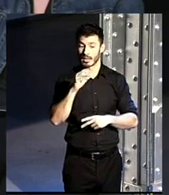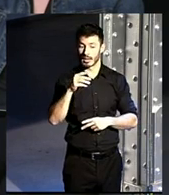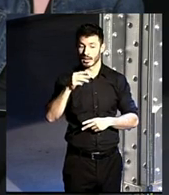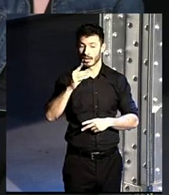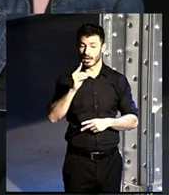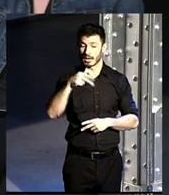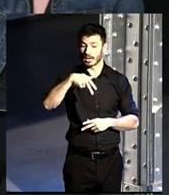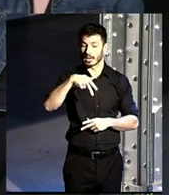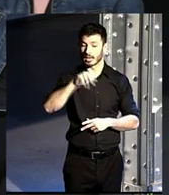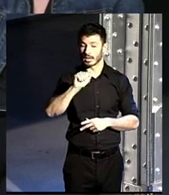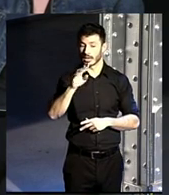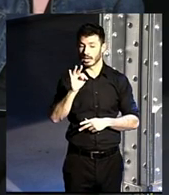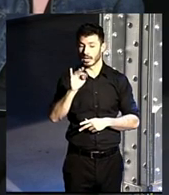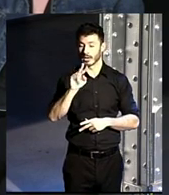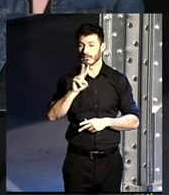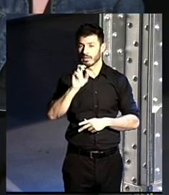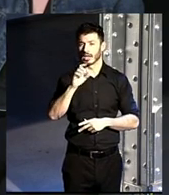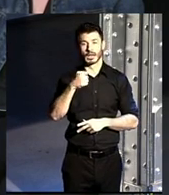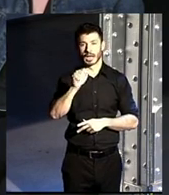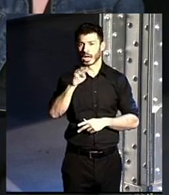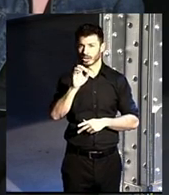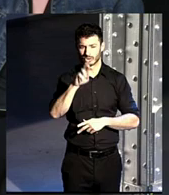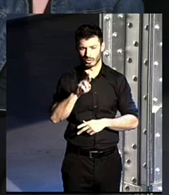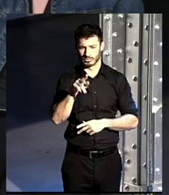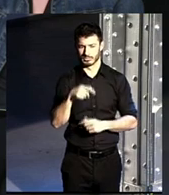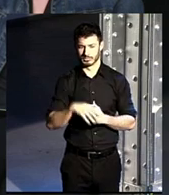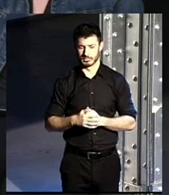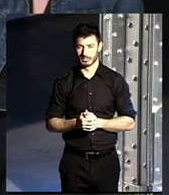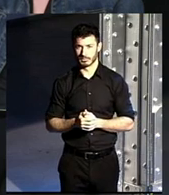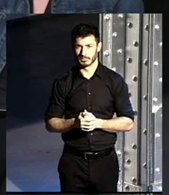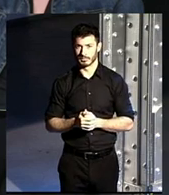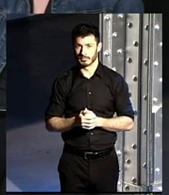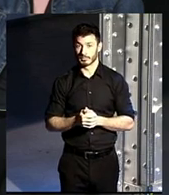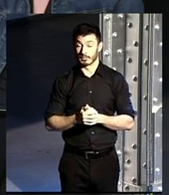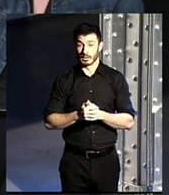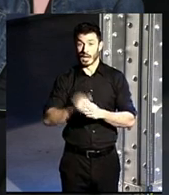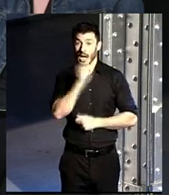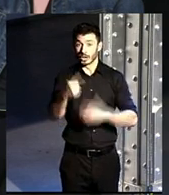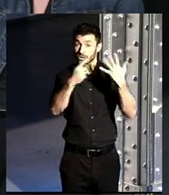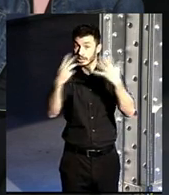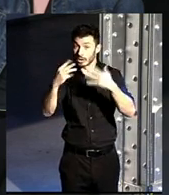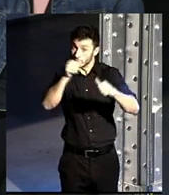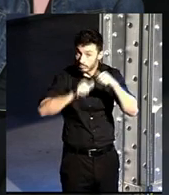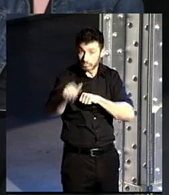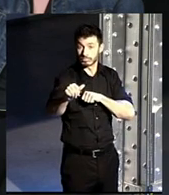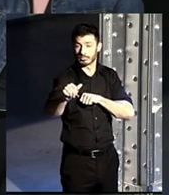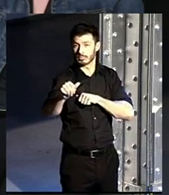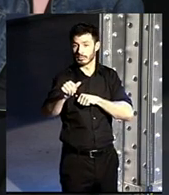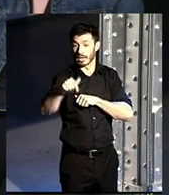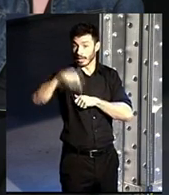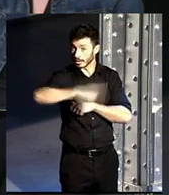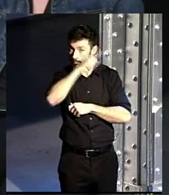navegador aéreo, digamos en español. Pero a partir del año 68, es decir, el año siguiente, en Madrid,